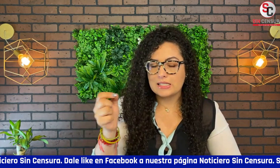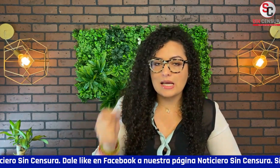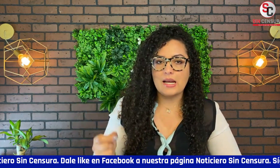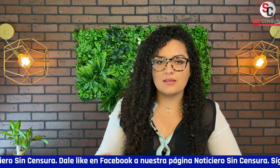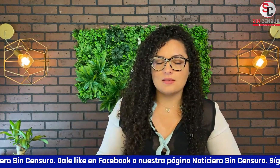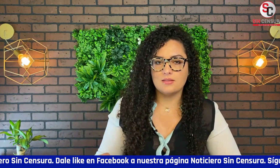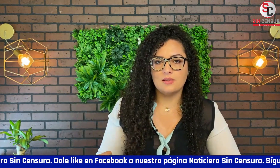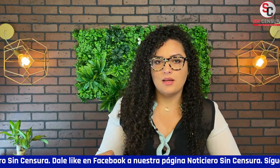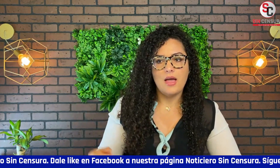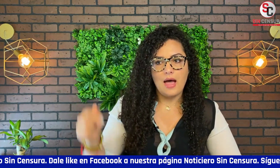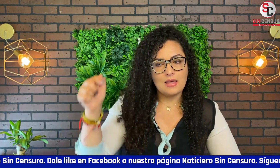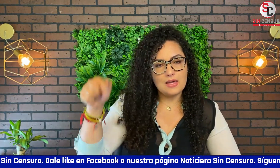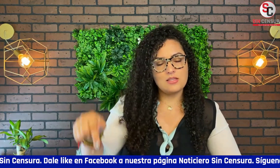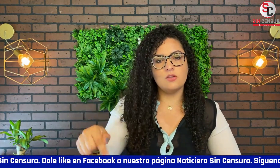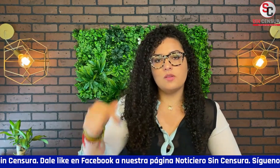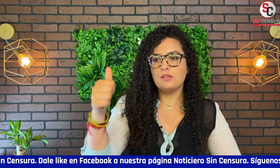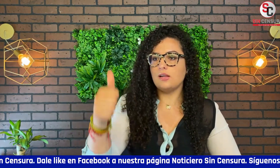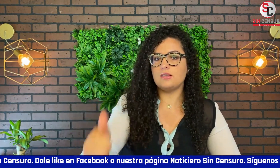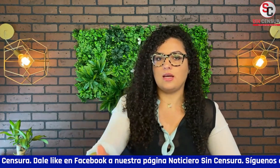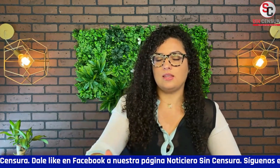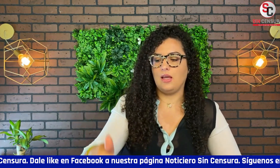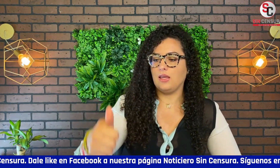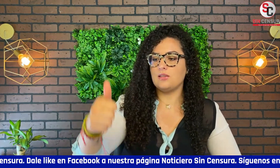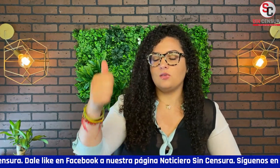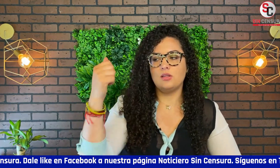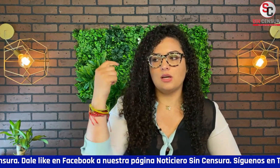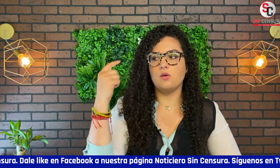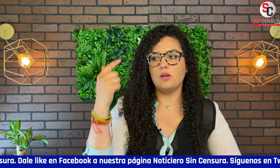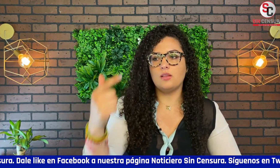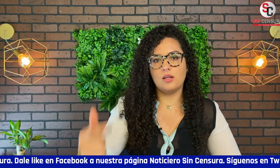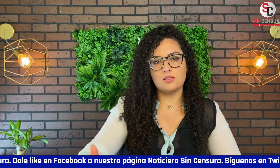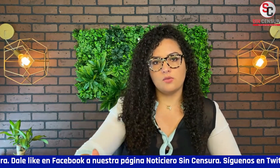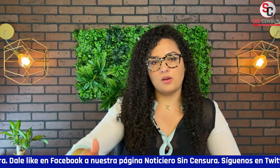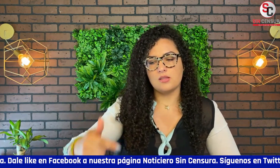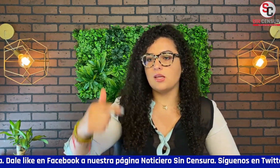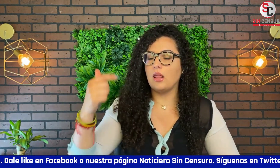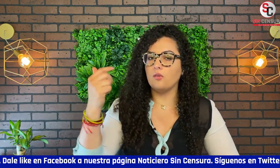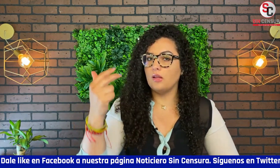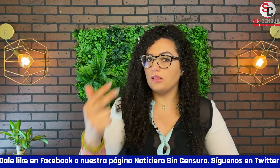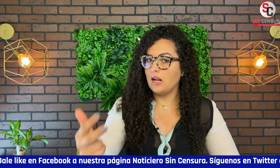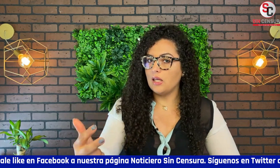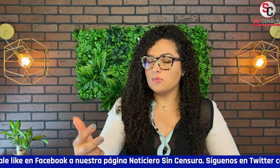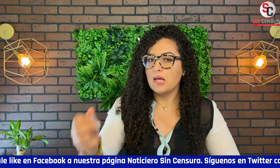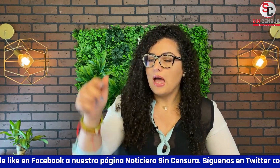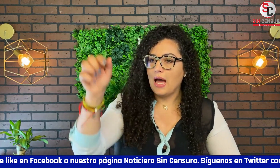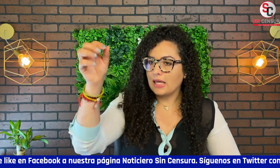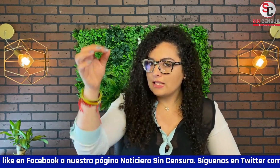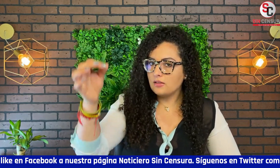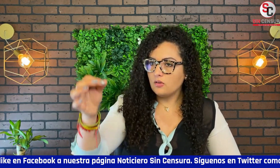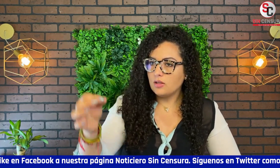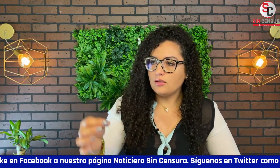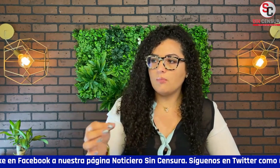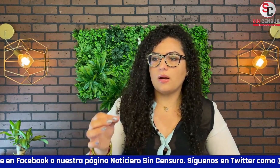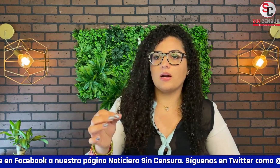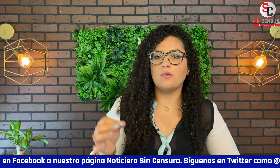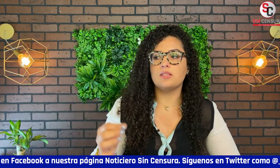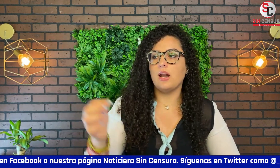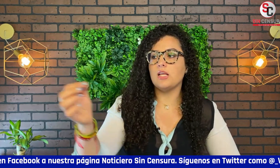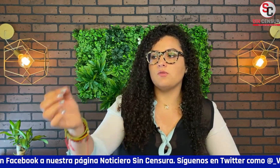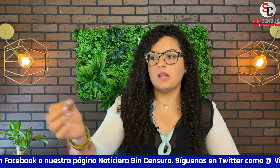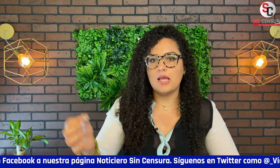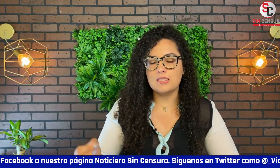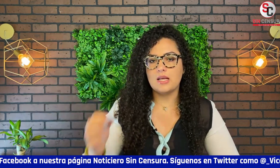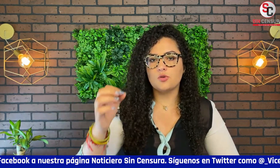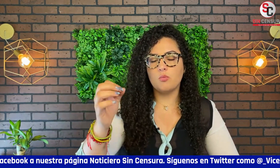las reglas. Aquí es en donde entra el SAT, aquí es donde entra la Unidad de Inteligencia Financiera, donde entra el IMSS, aquí es en donde entran para revisar